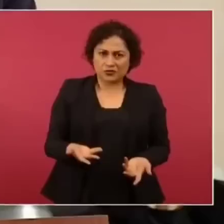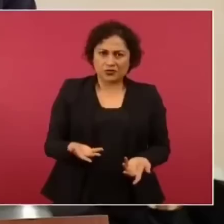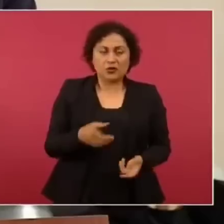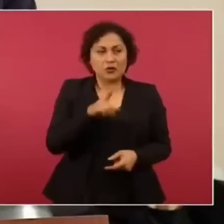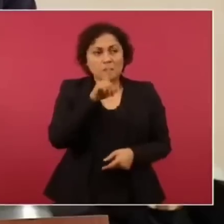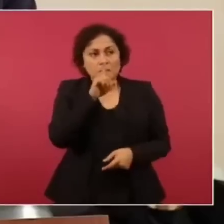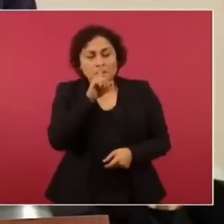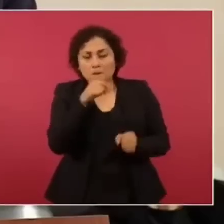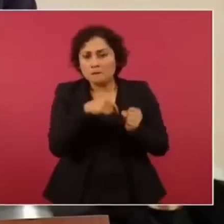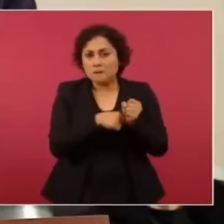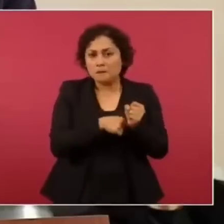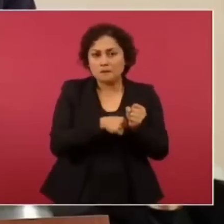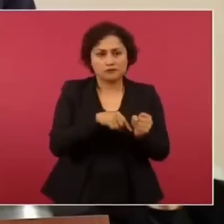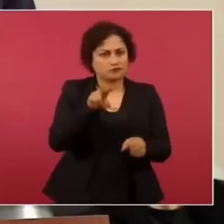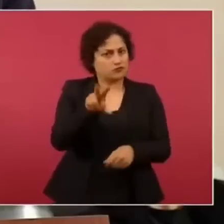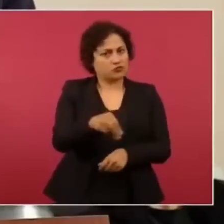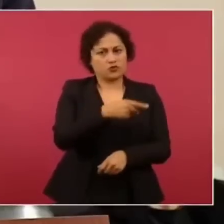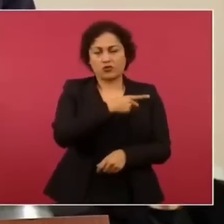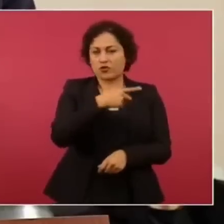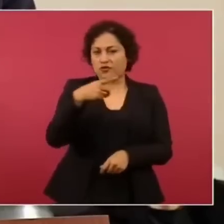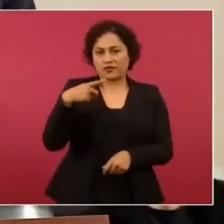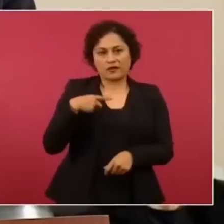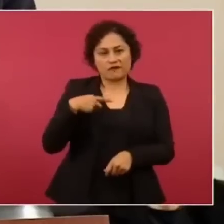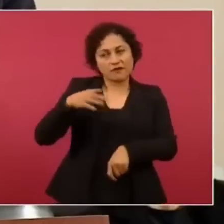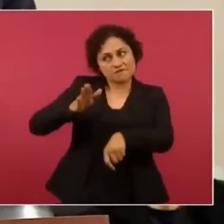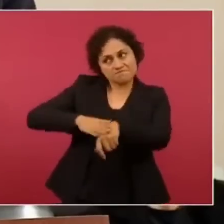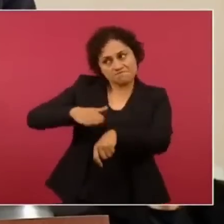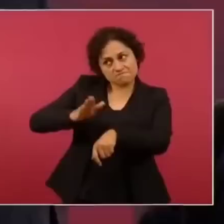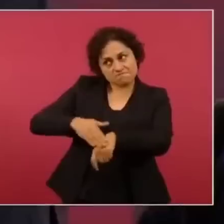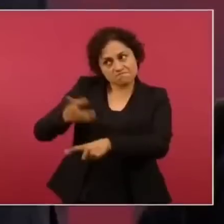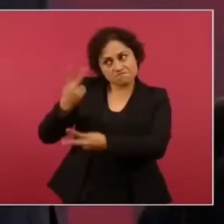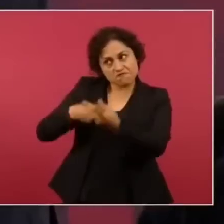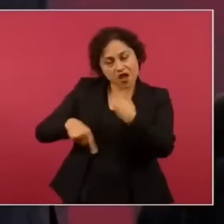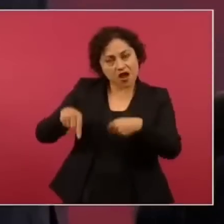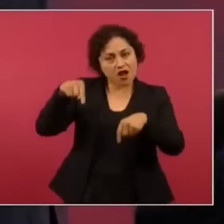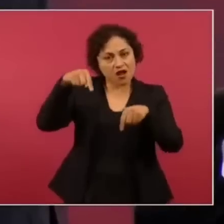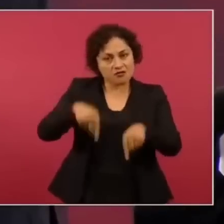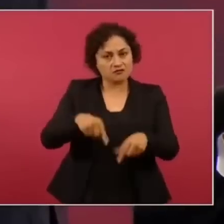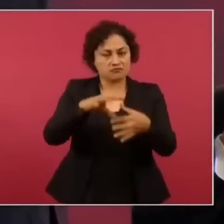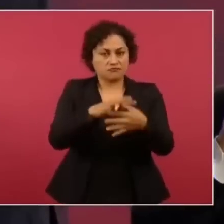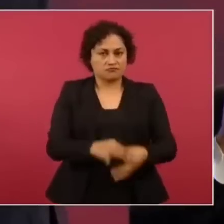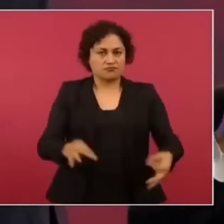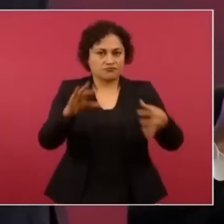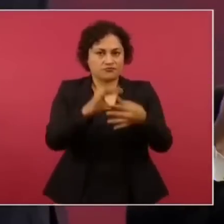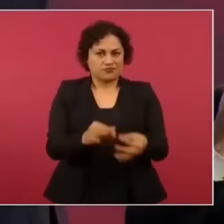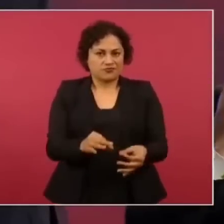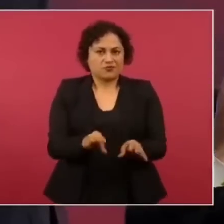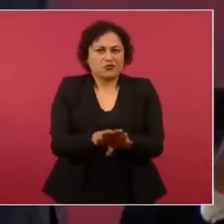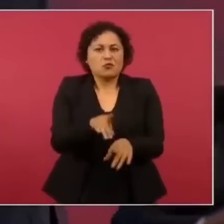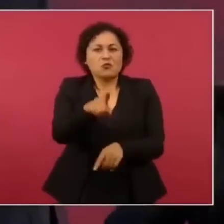quedarse oculto, esto no es un trámite burocrático más,